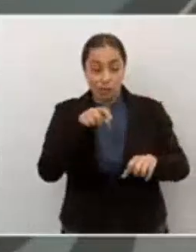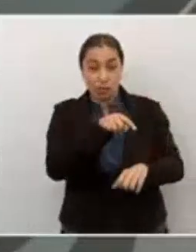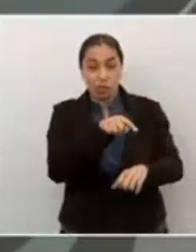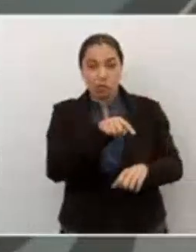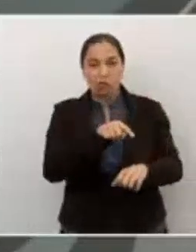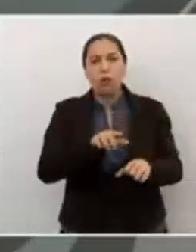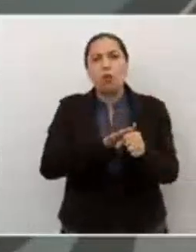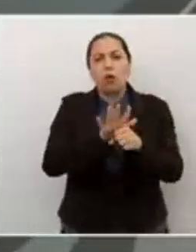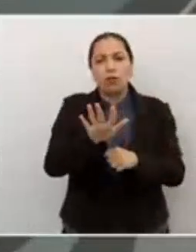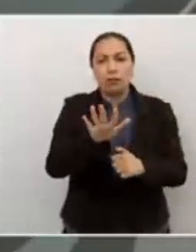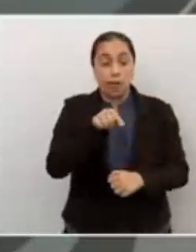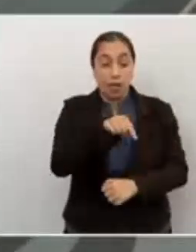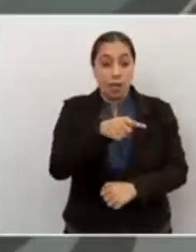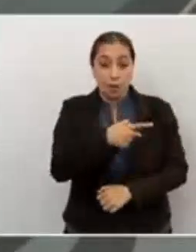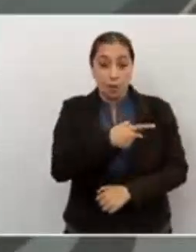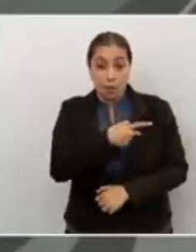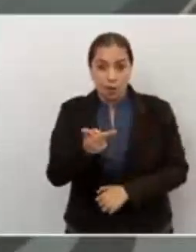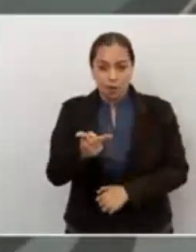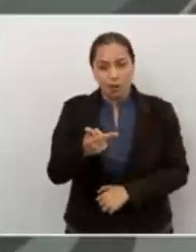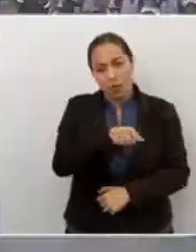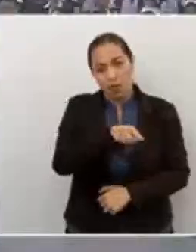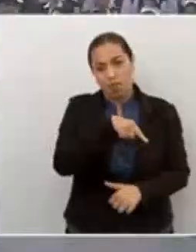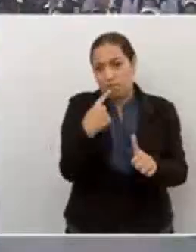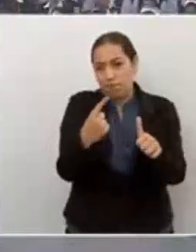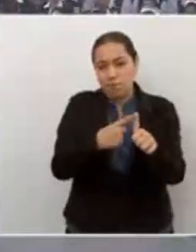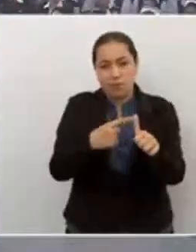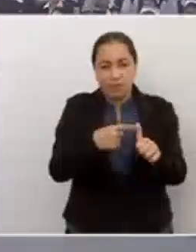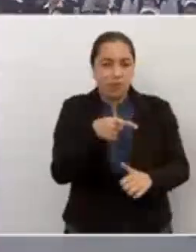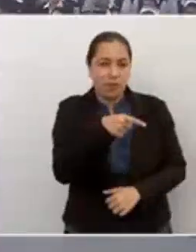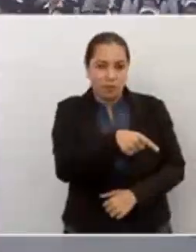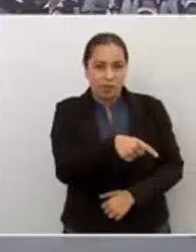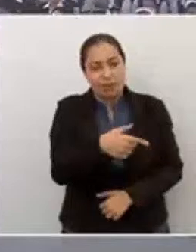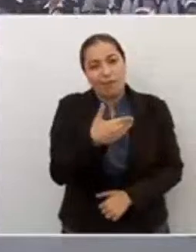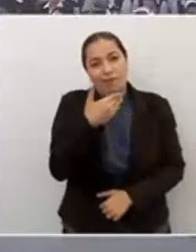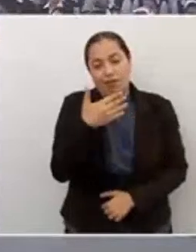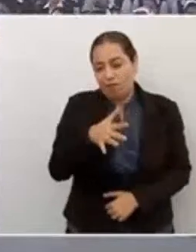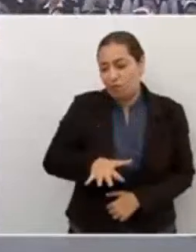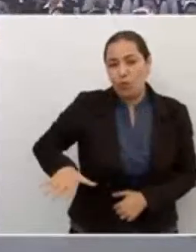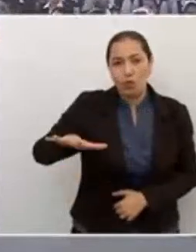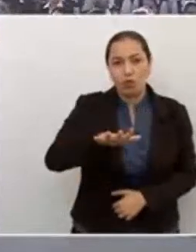los pobres. Es una máxima del gobierno.